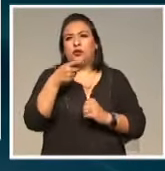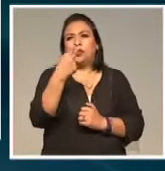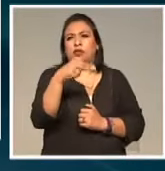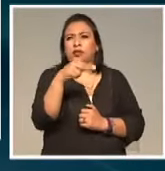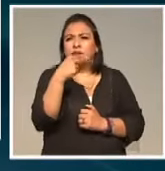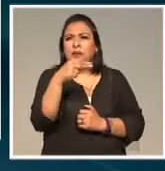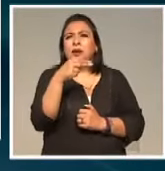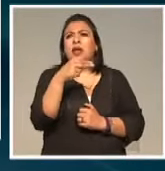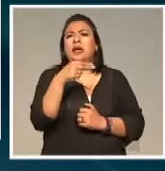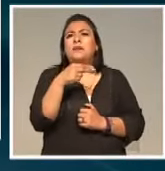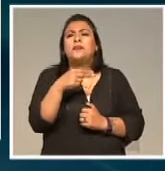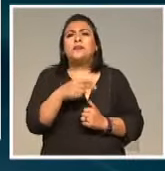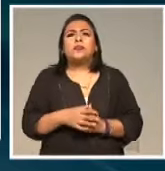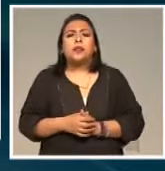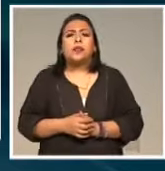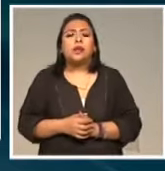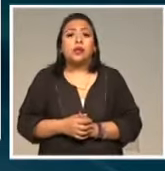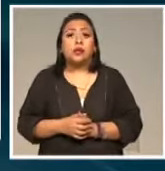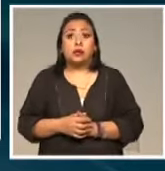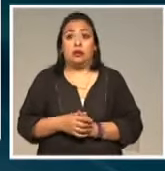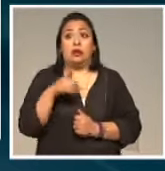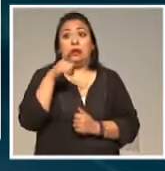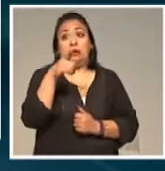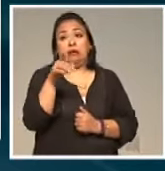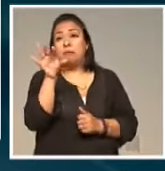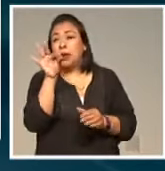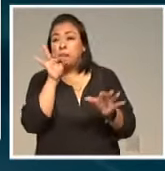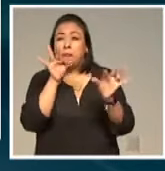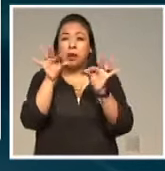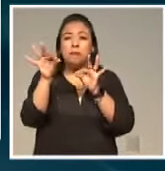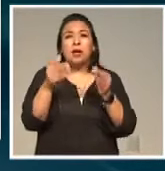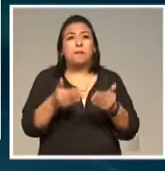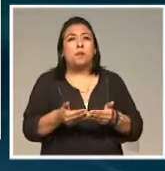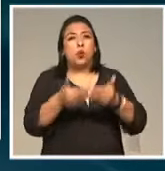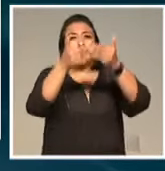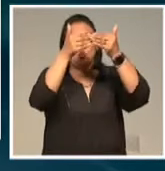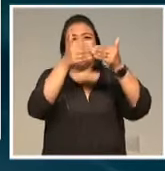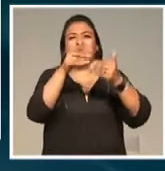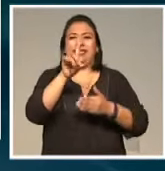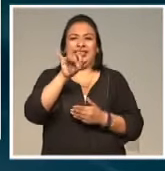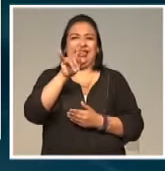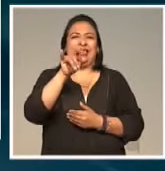Morfología de la Guerra. Es una selección de murales digitales